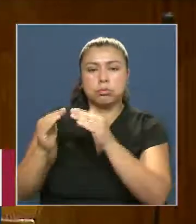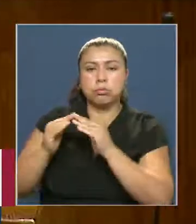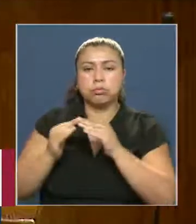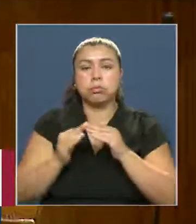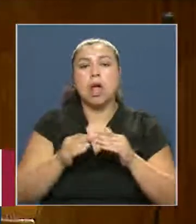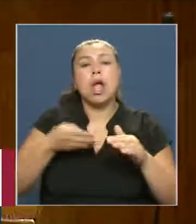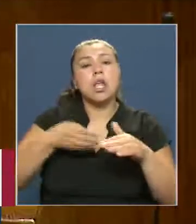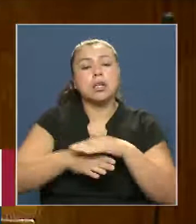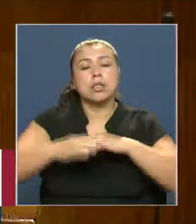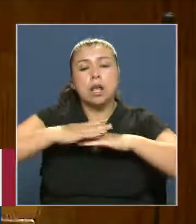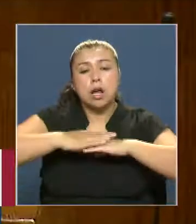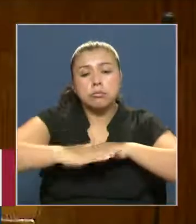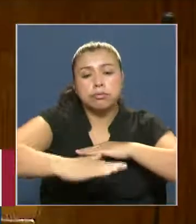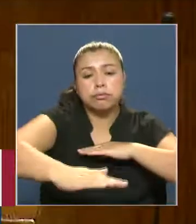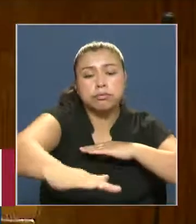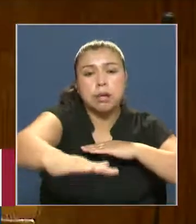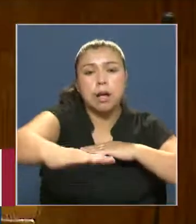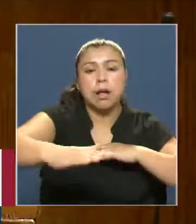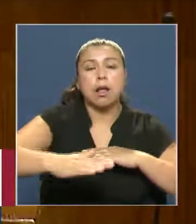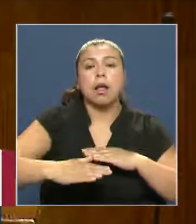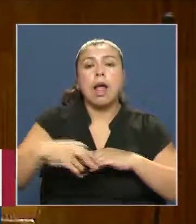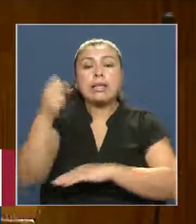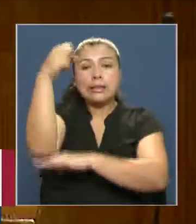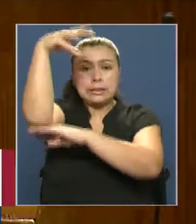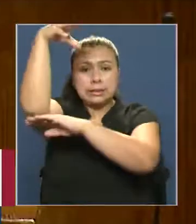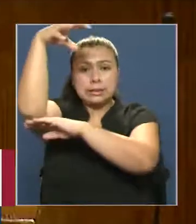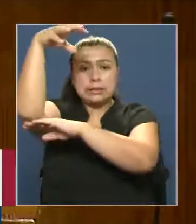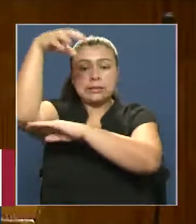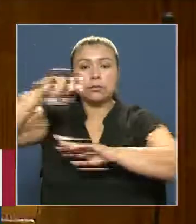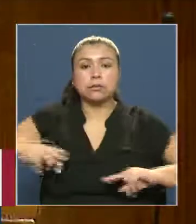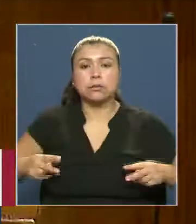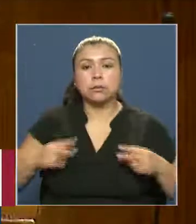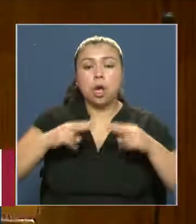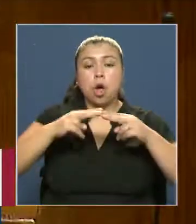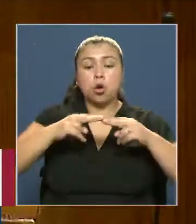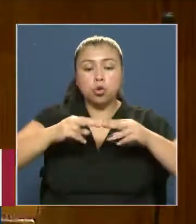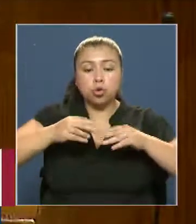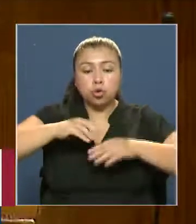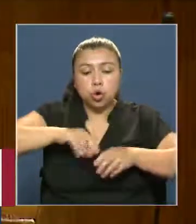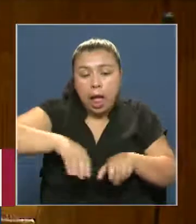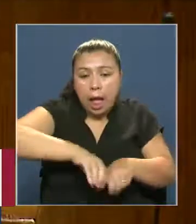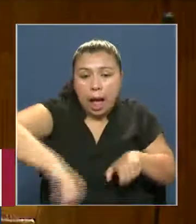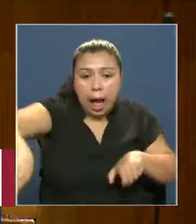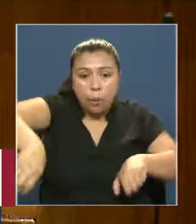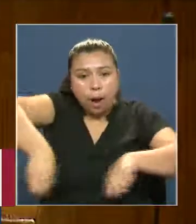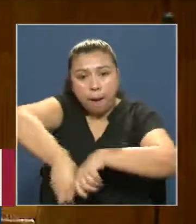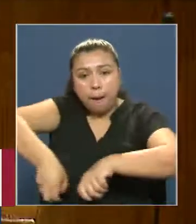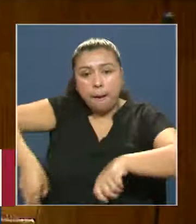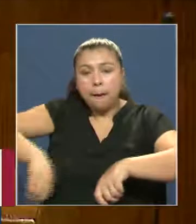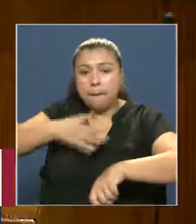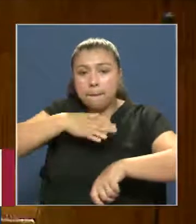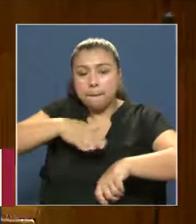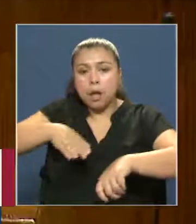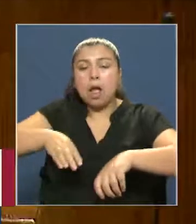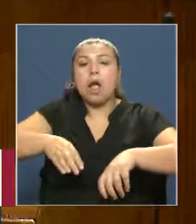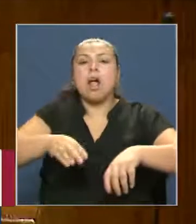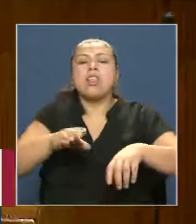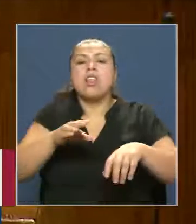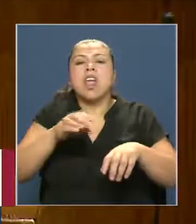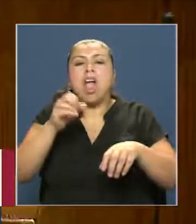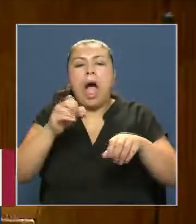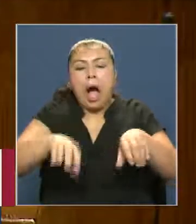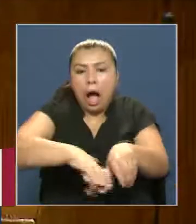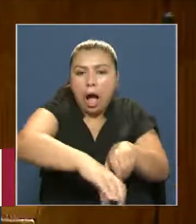calle, de instalación de alumbrado público, de construcción de redes de agua potable y de sistemas de recolección de agua servida, de áreas